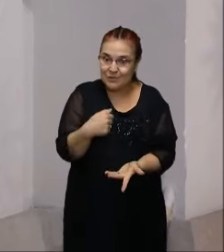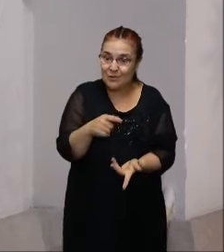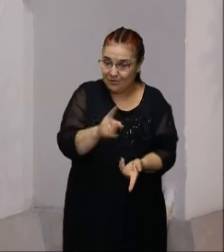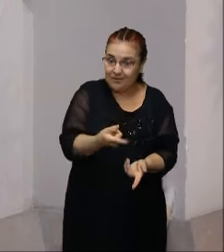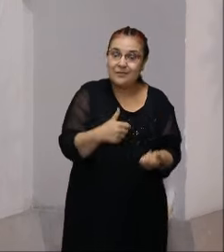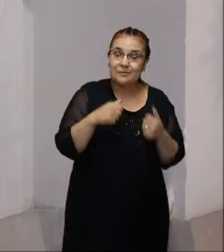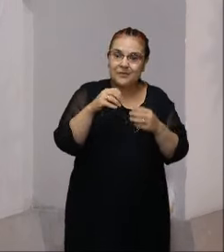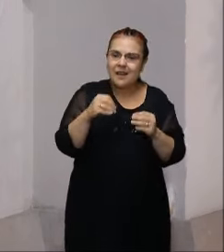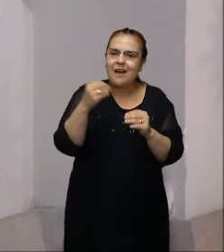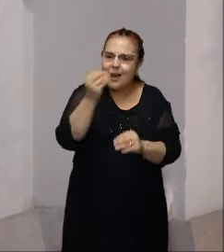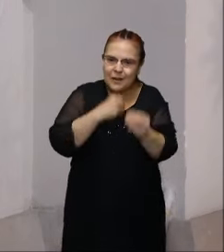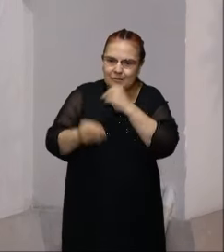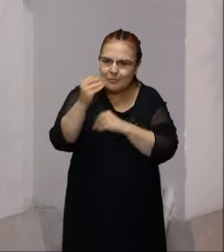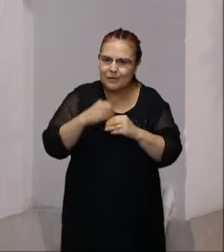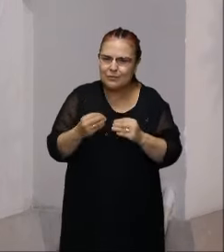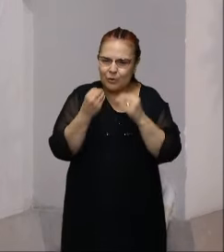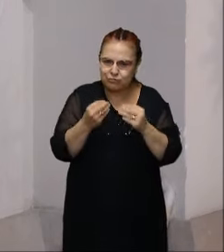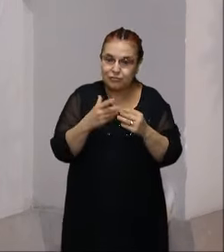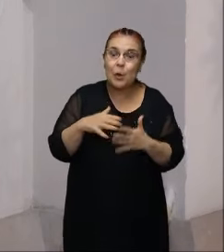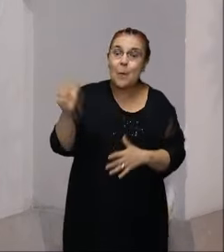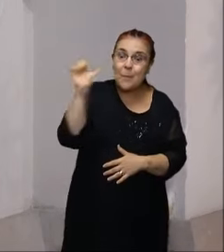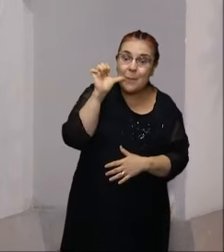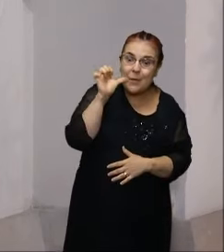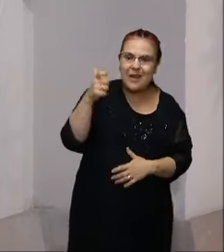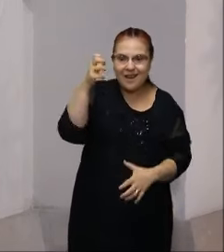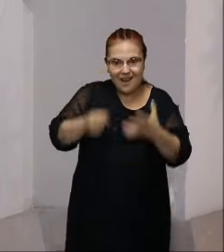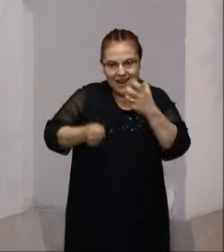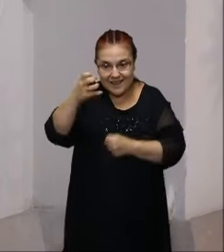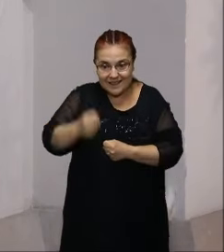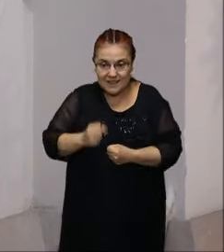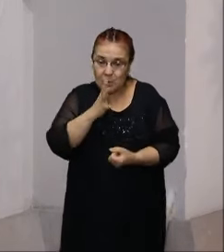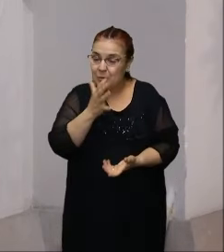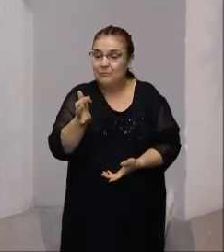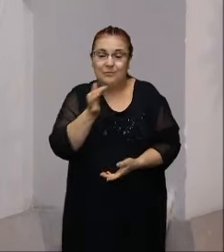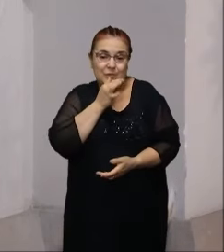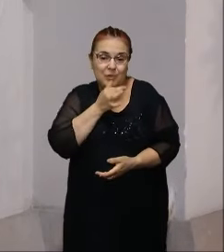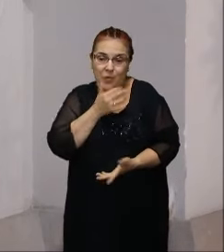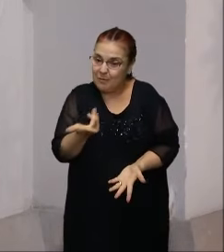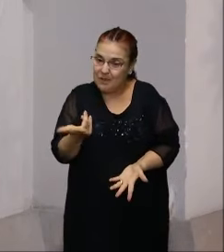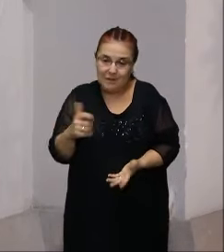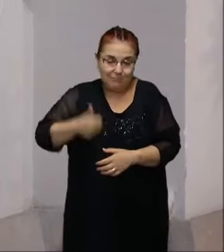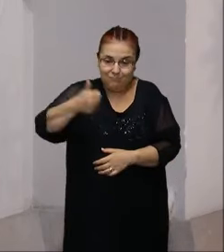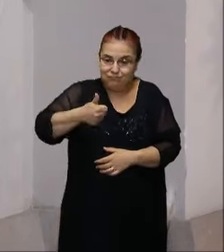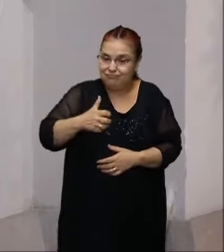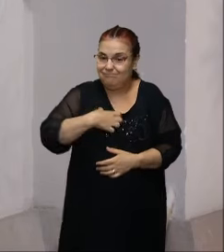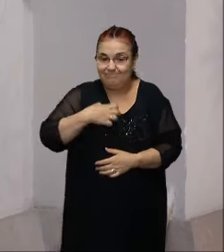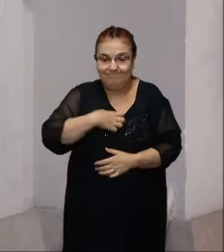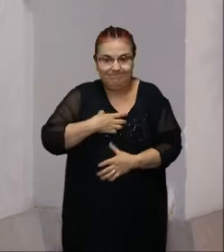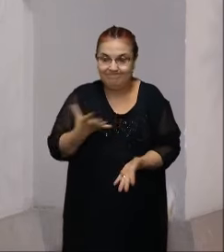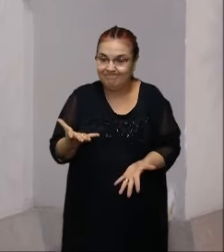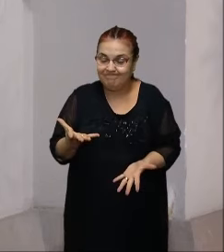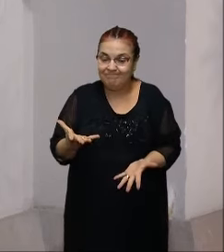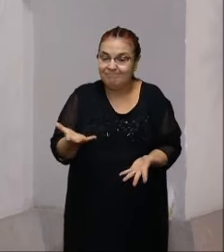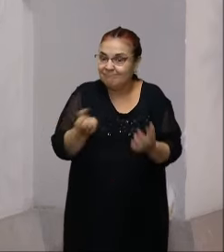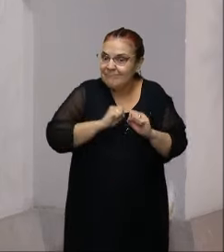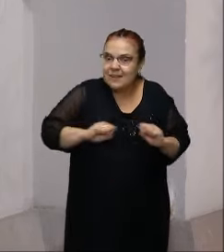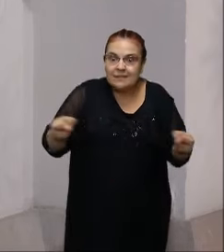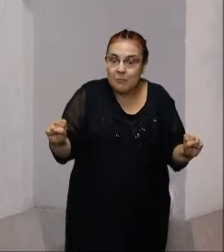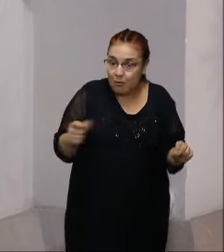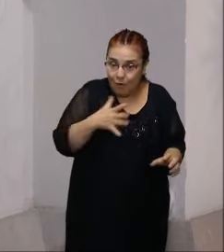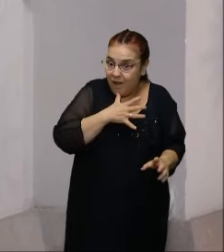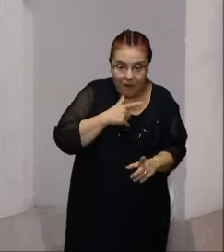alimento sólido, os di a beber leche, pues todavía no estabais para más. Aunque tampoco lo